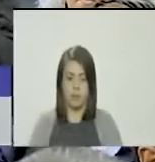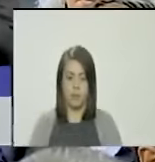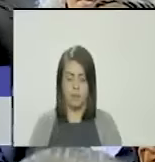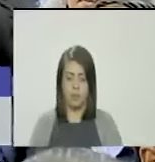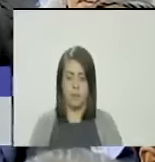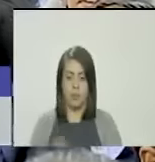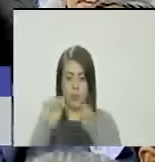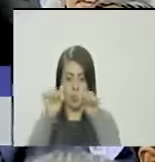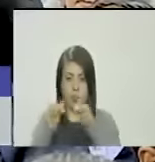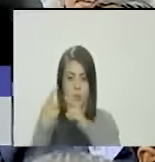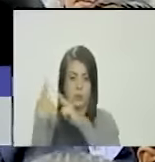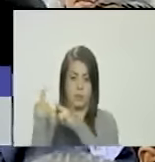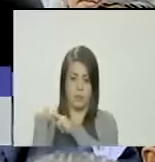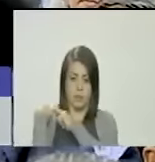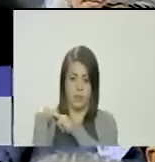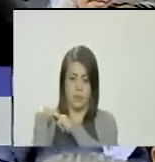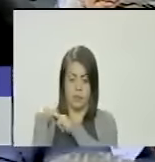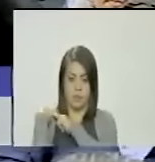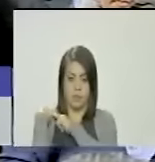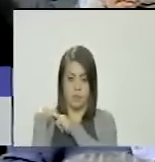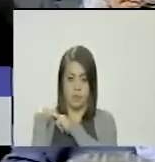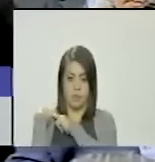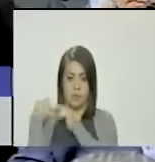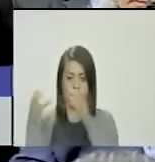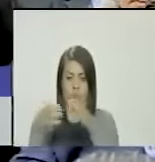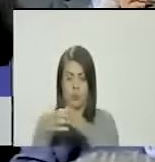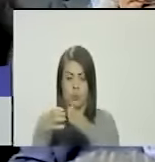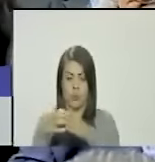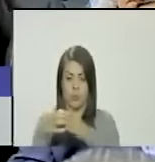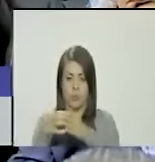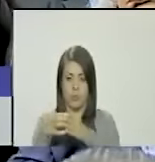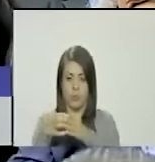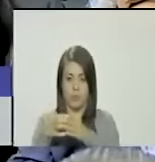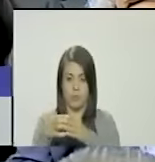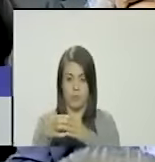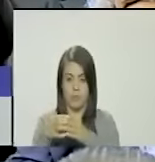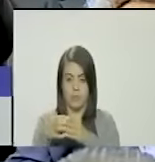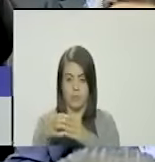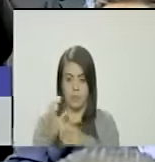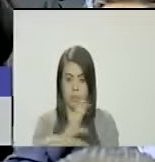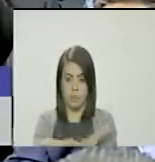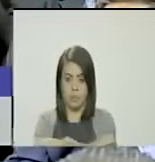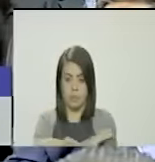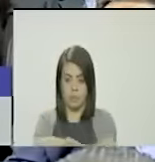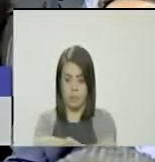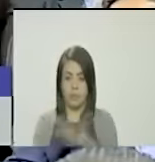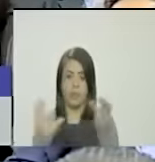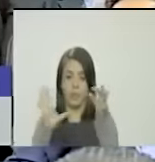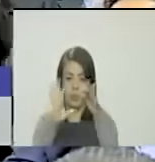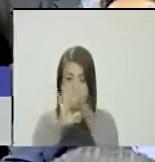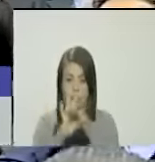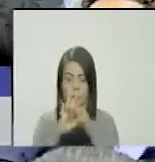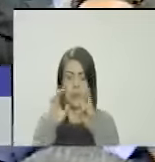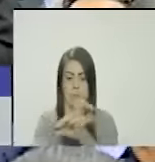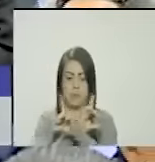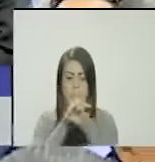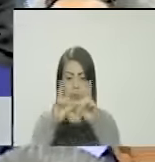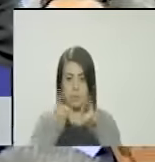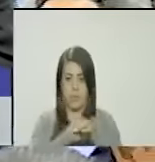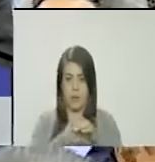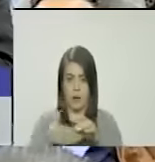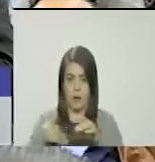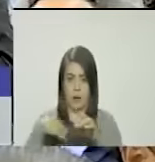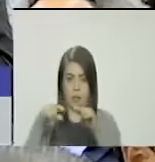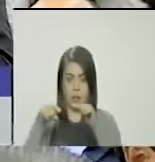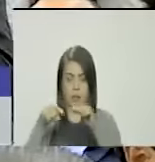Es por ello que hoy en representación de la fracción de la Alianza Democrática